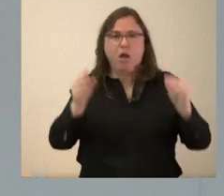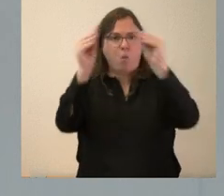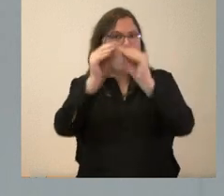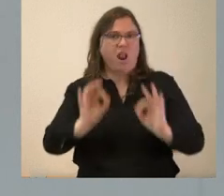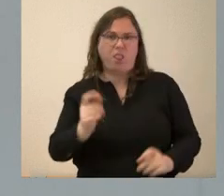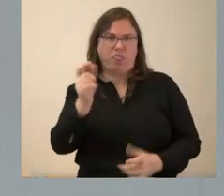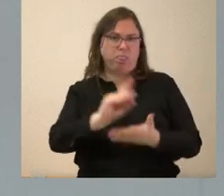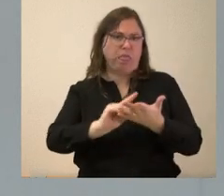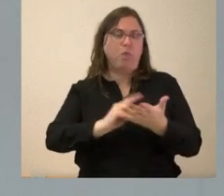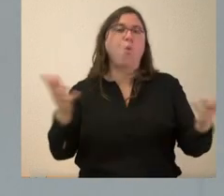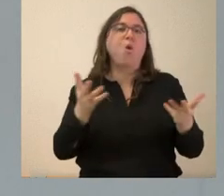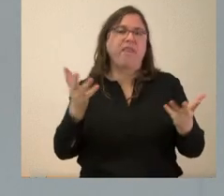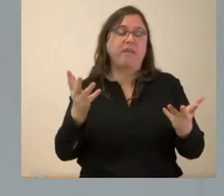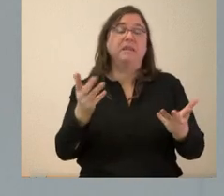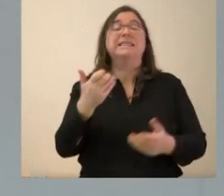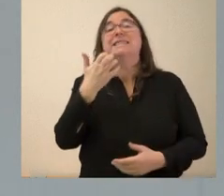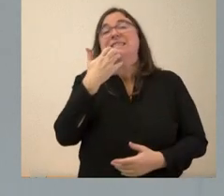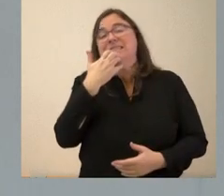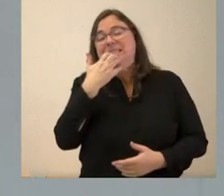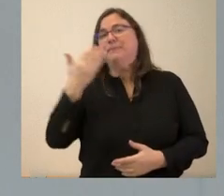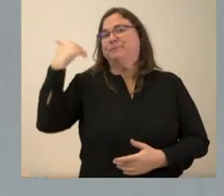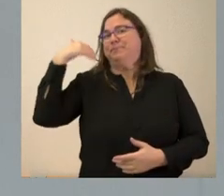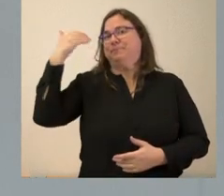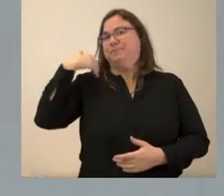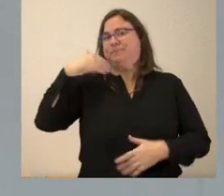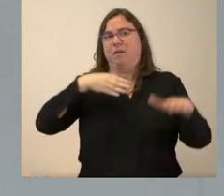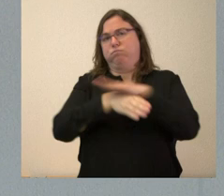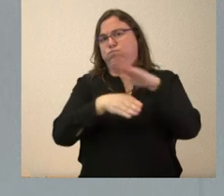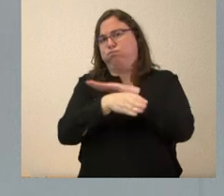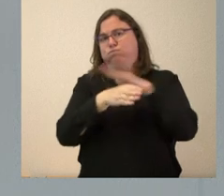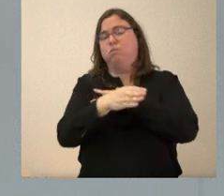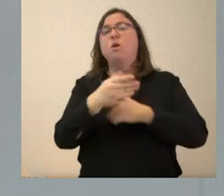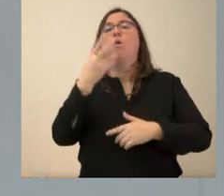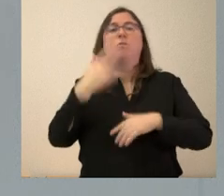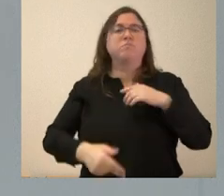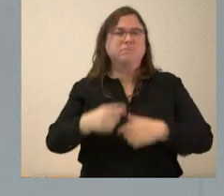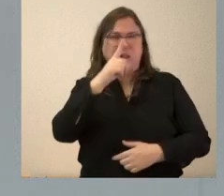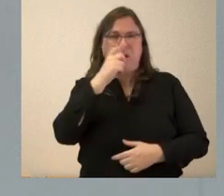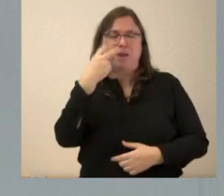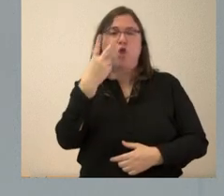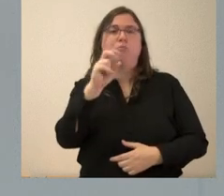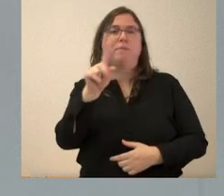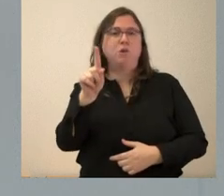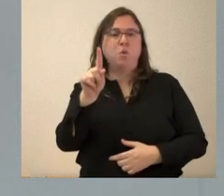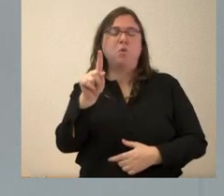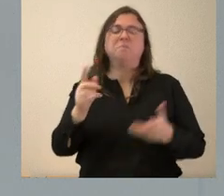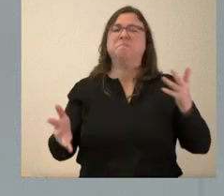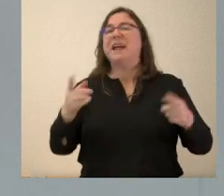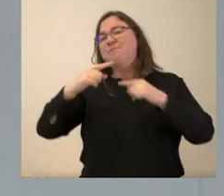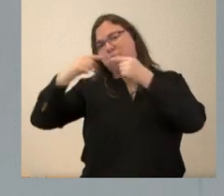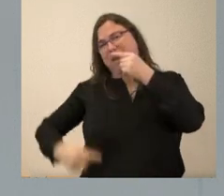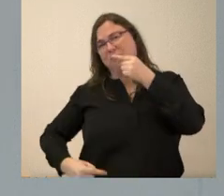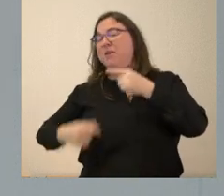pero en aquel momento había una serie de restricción de acceso a urgencias hospitalarias como ustedes recordarán como consecuencia de la pandemia por tanto Es verdad